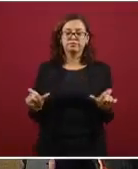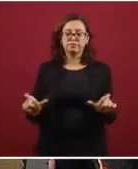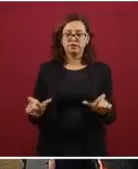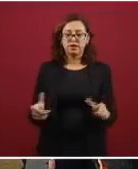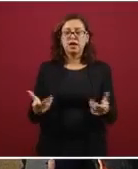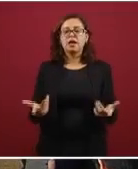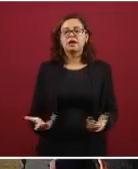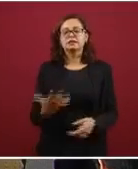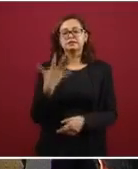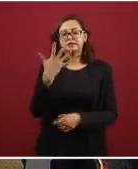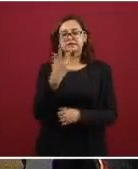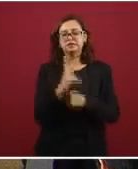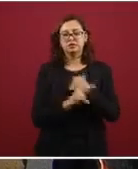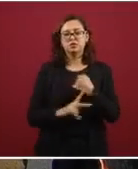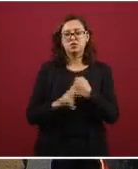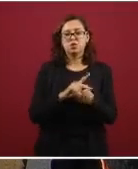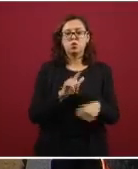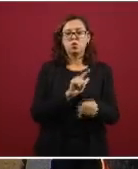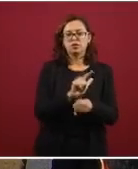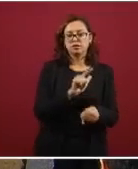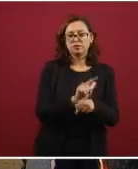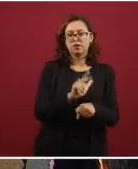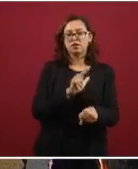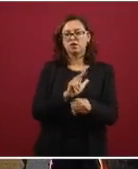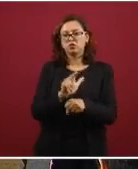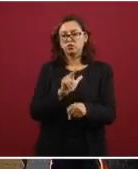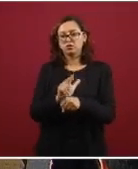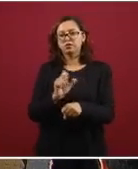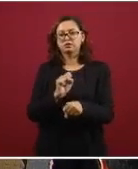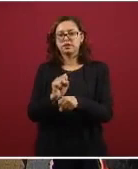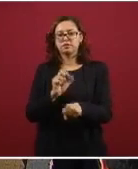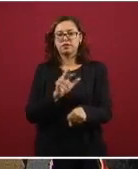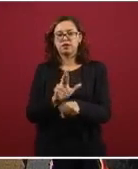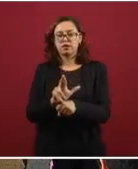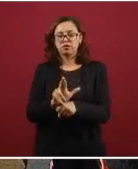caso, Guatemala, Honduras, El Salvador, Cuba y Haití.